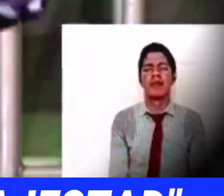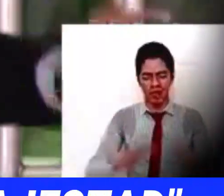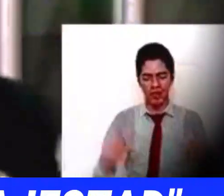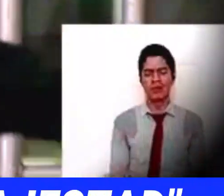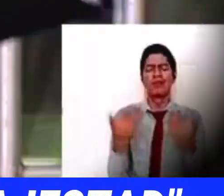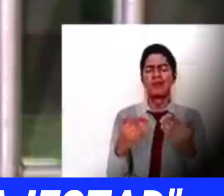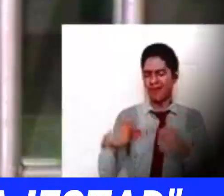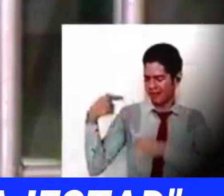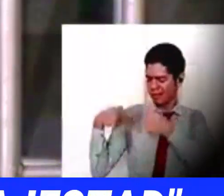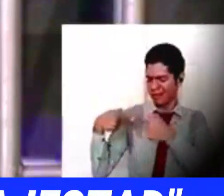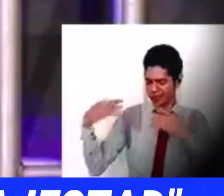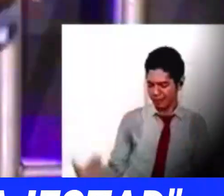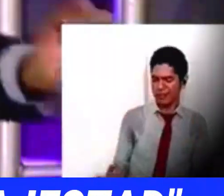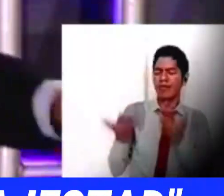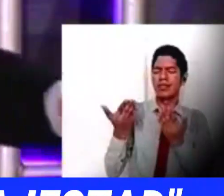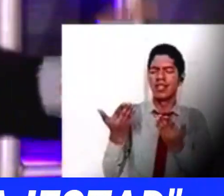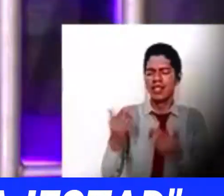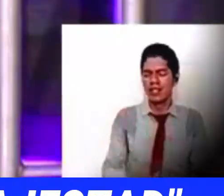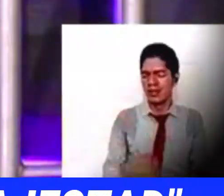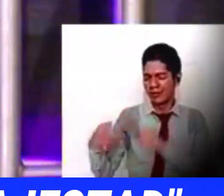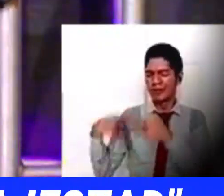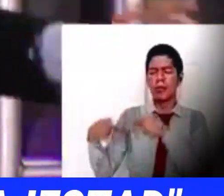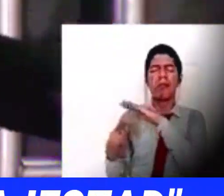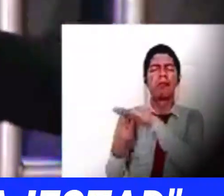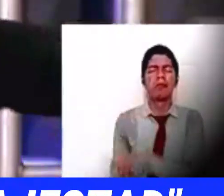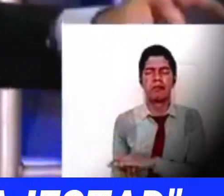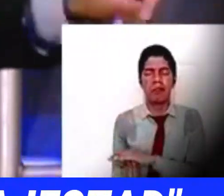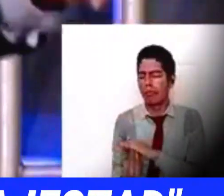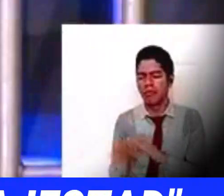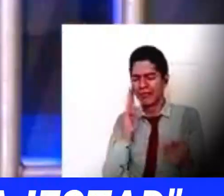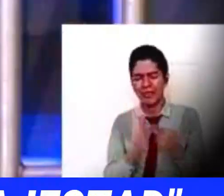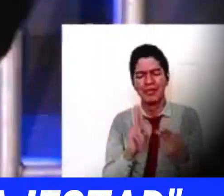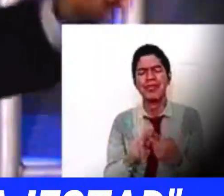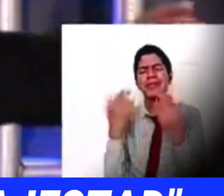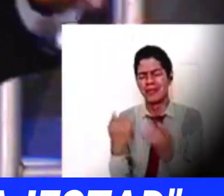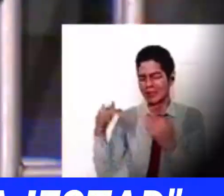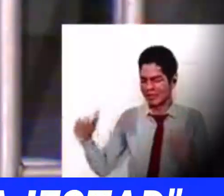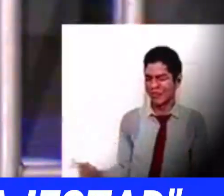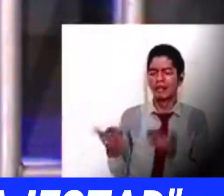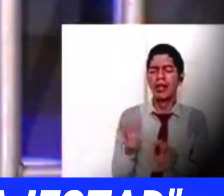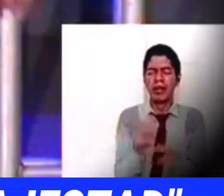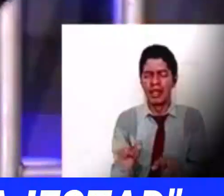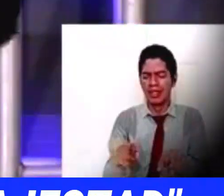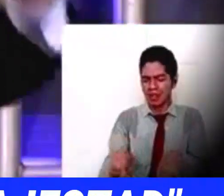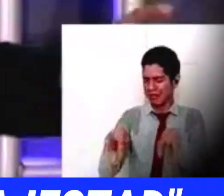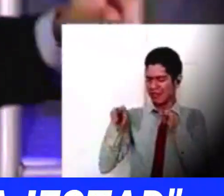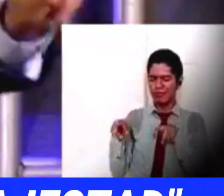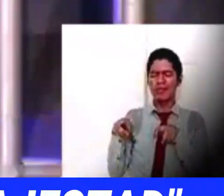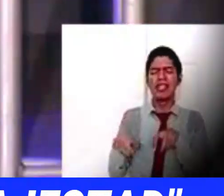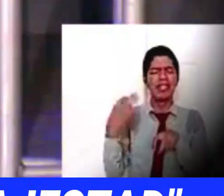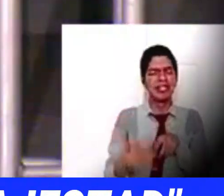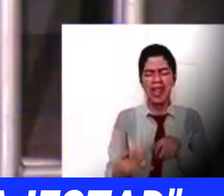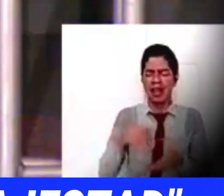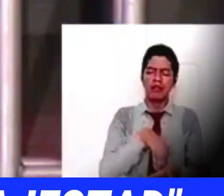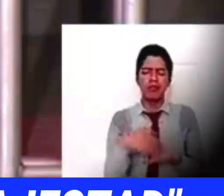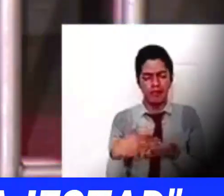generación que está en el anonimato, la generación que siempre se ha sentado atrás, la generación que entra y sale, la generación que no ha podido firmar sus pies,